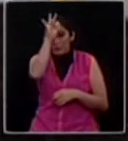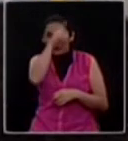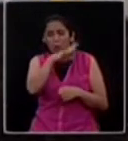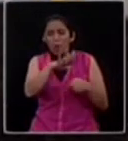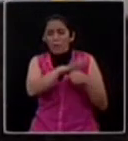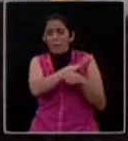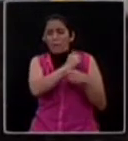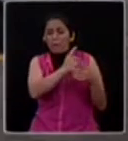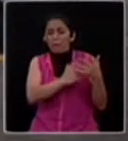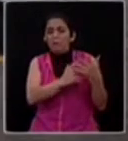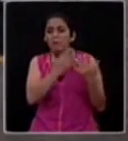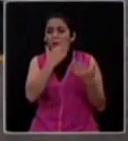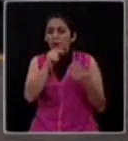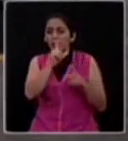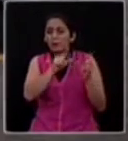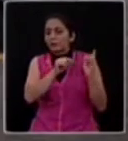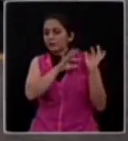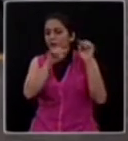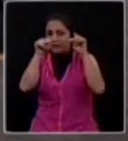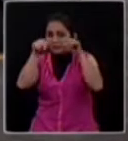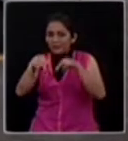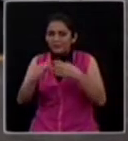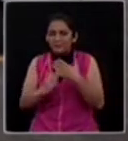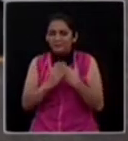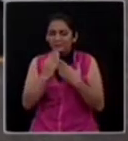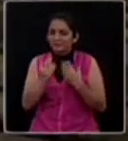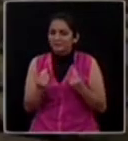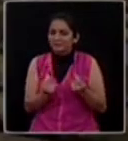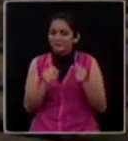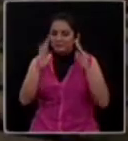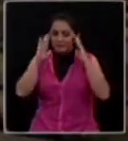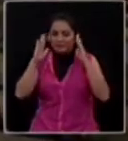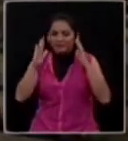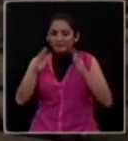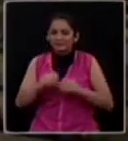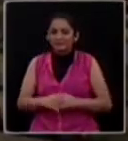ser ampliado para una mayor atención a los afiliados. Leonardo Sánchez, Telerama Noticias.